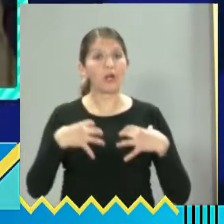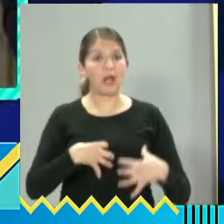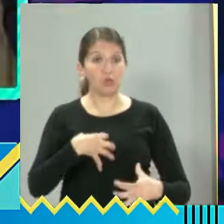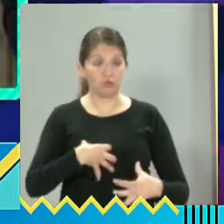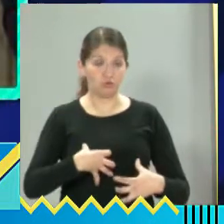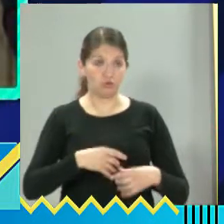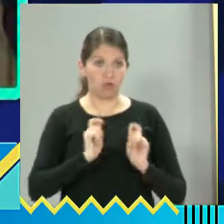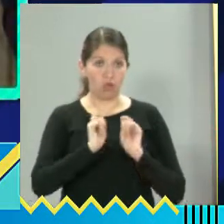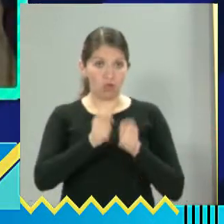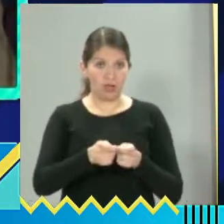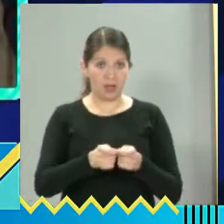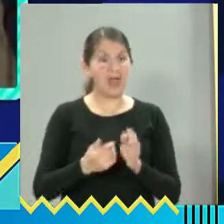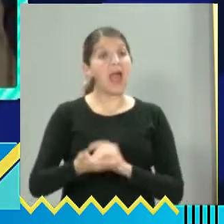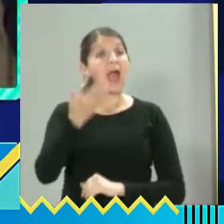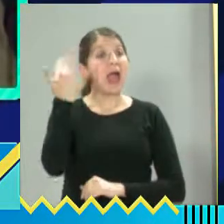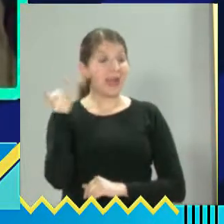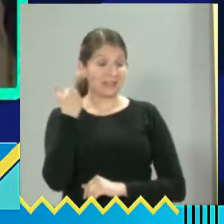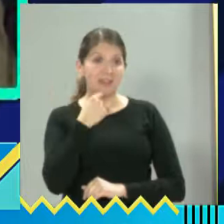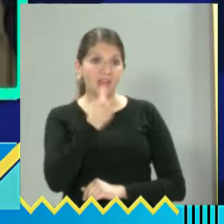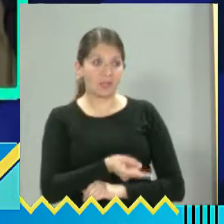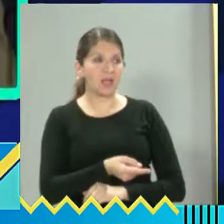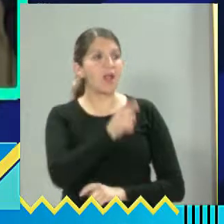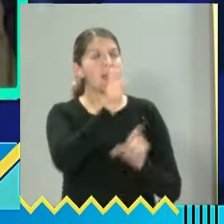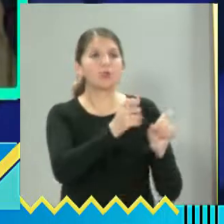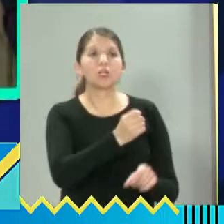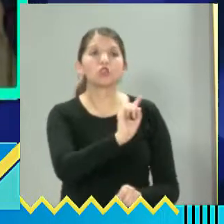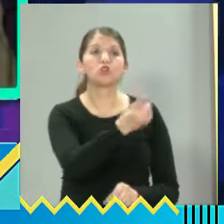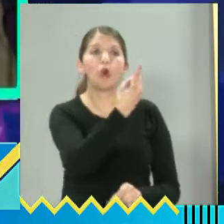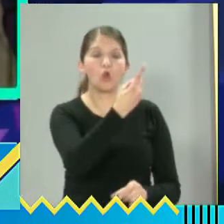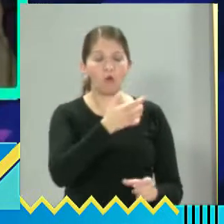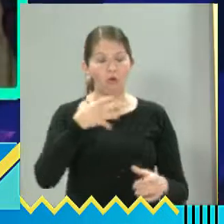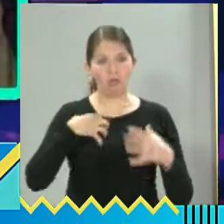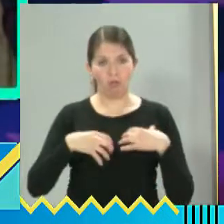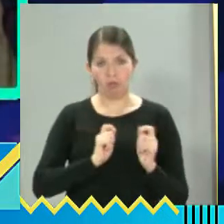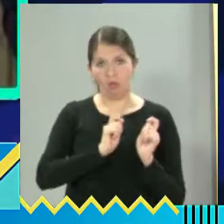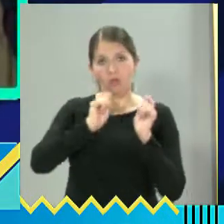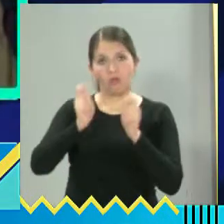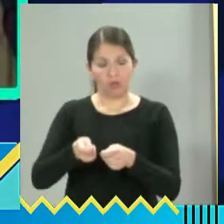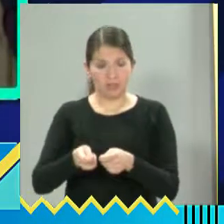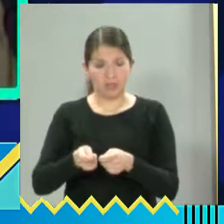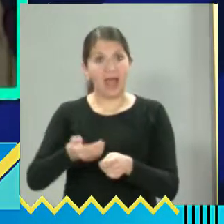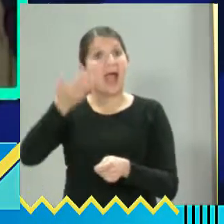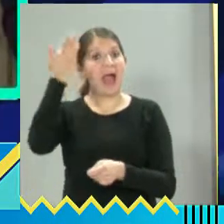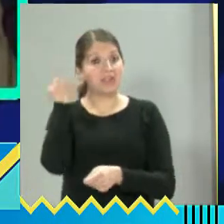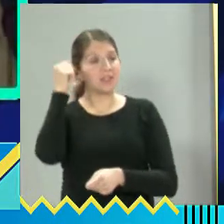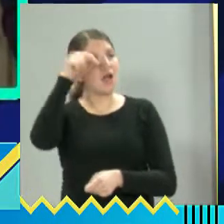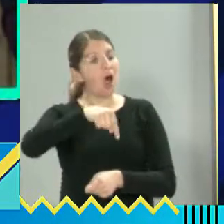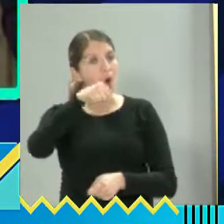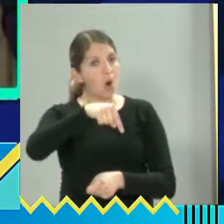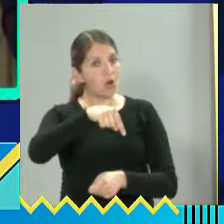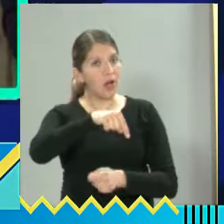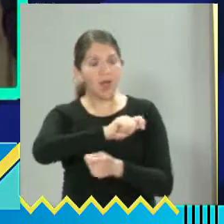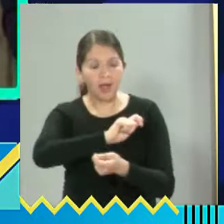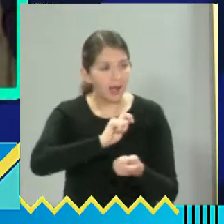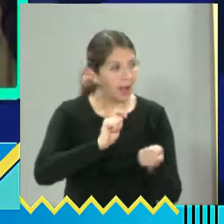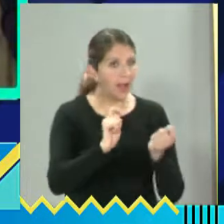que ir a decir, yo quiero ser donante. Ahora no, ahora vos tenés que ir a decir, yo no voy a ser donante. Vos fíjate, un pequeño cambio,